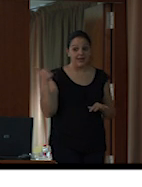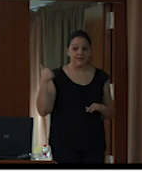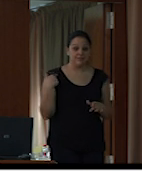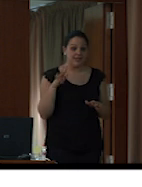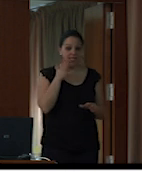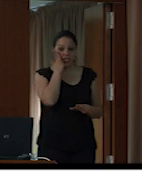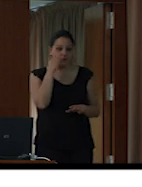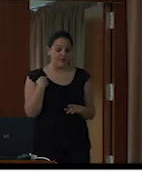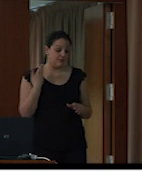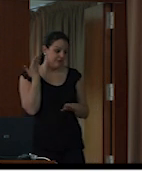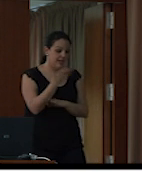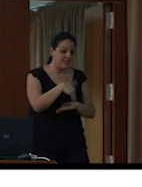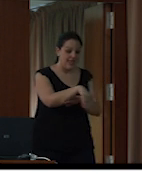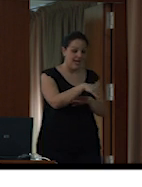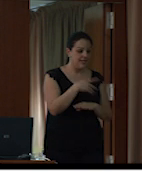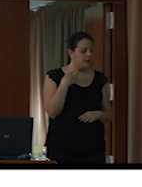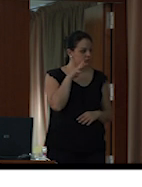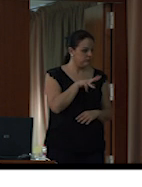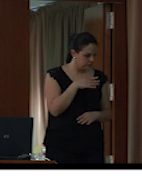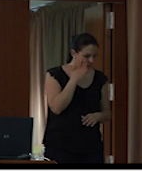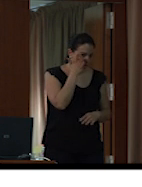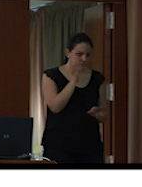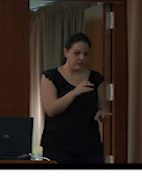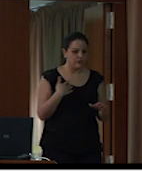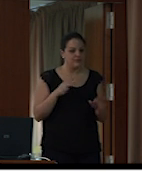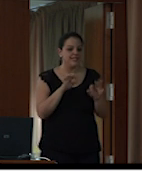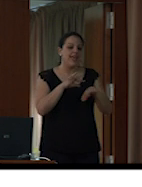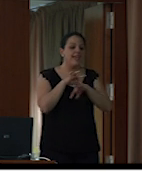que yo por lo menos nos haya dormido, y muchas gracias a todos.